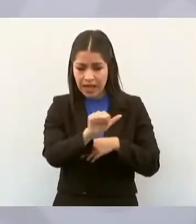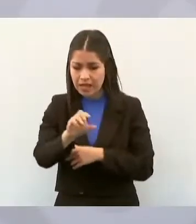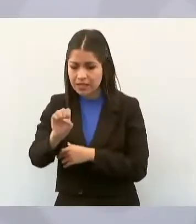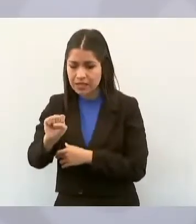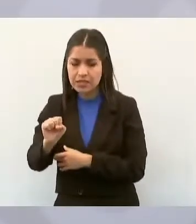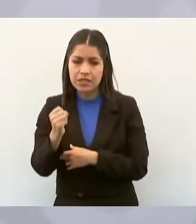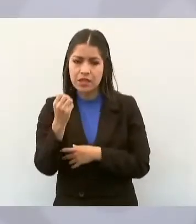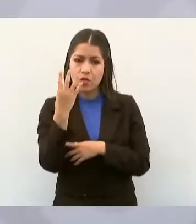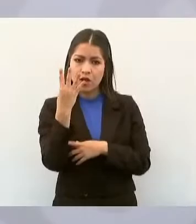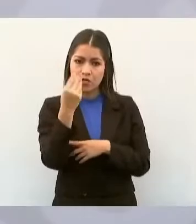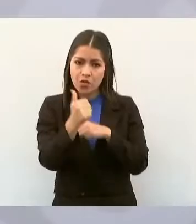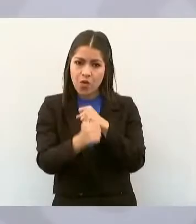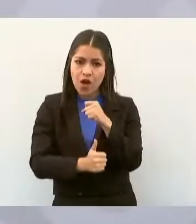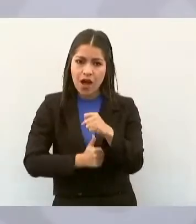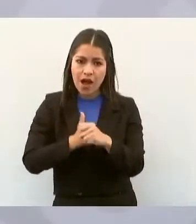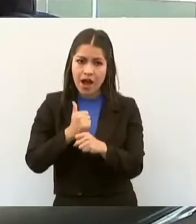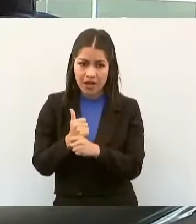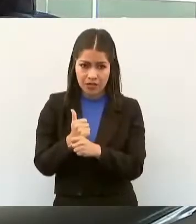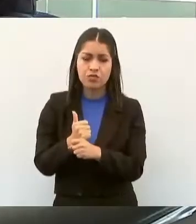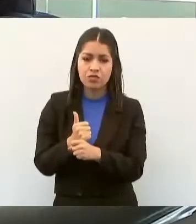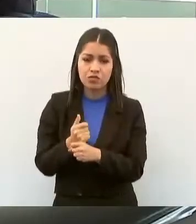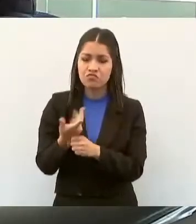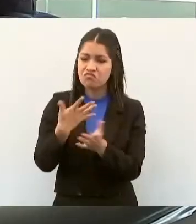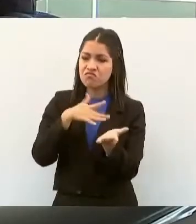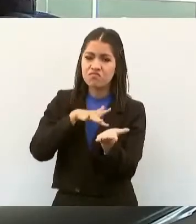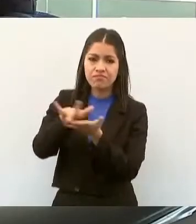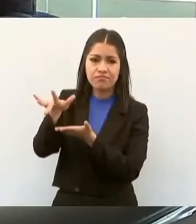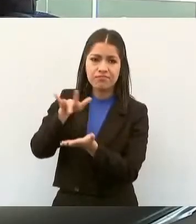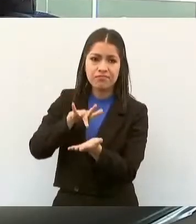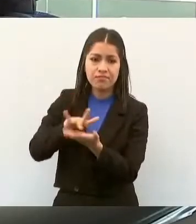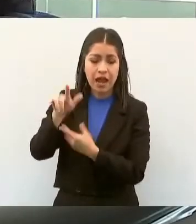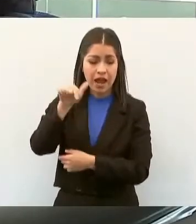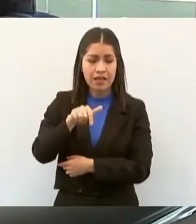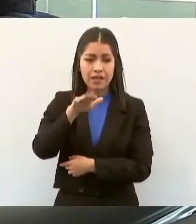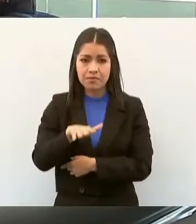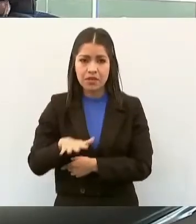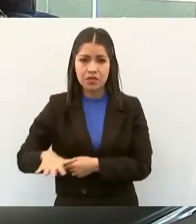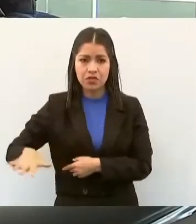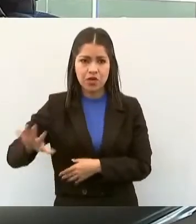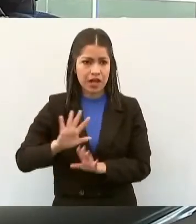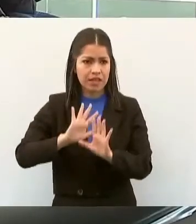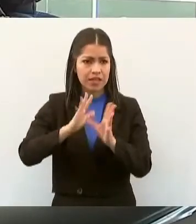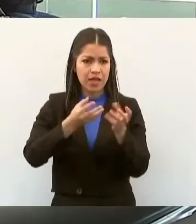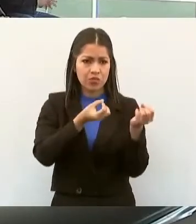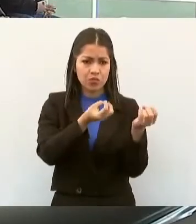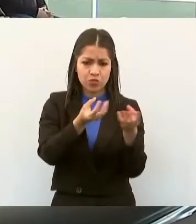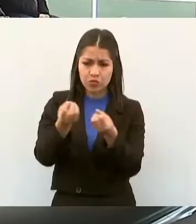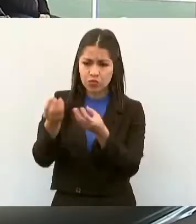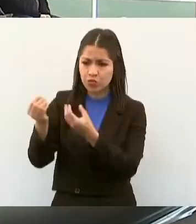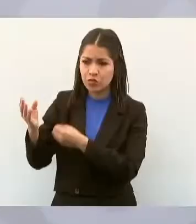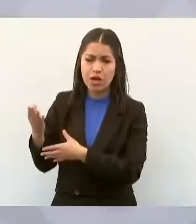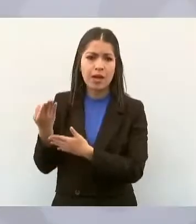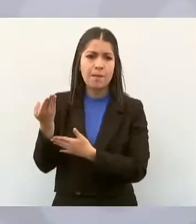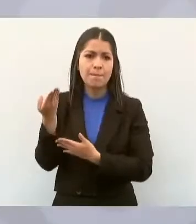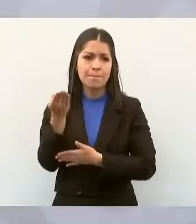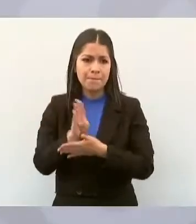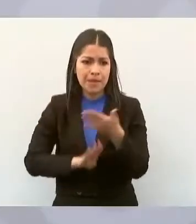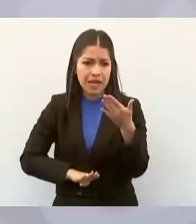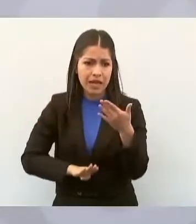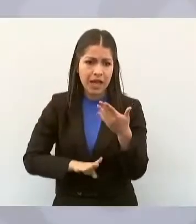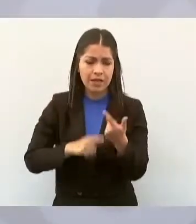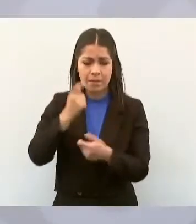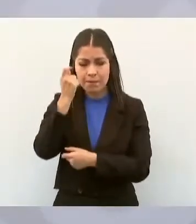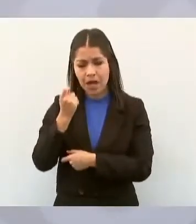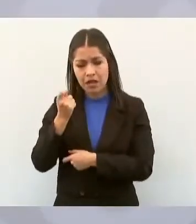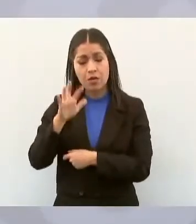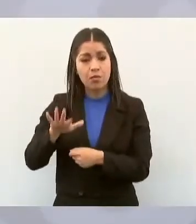años que ya en Michoacán tienen pensión por ser